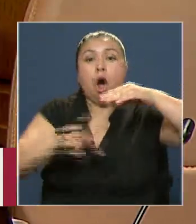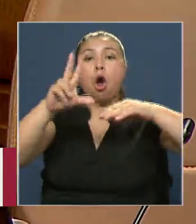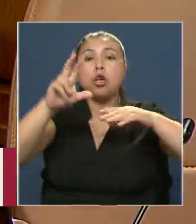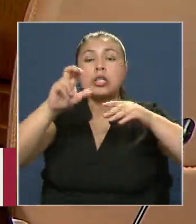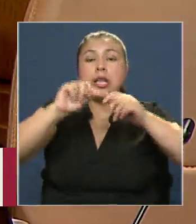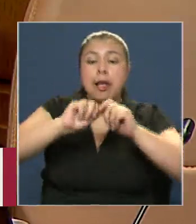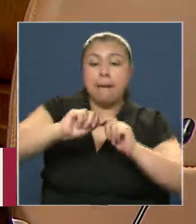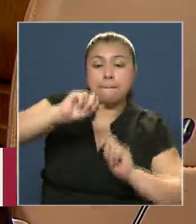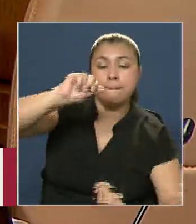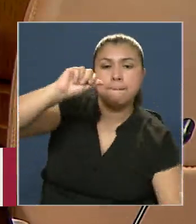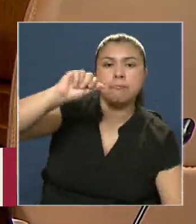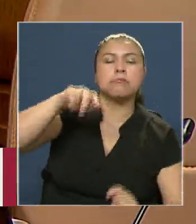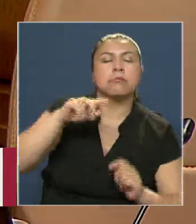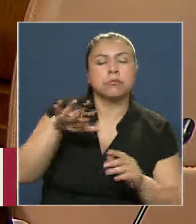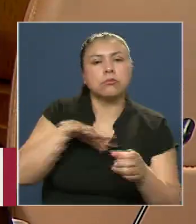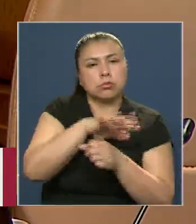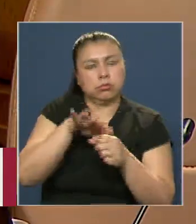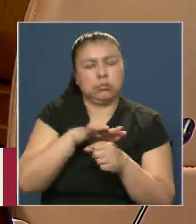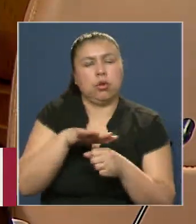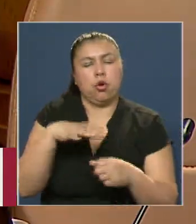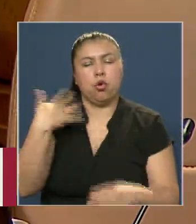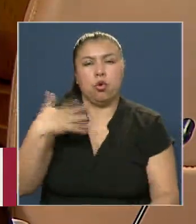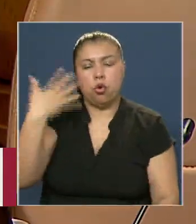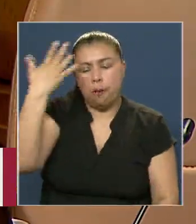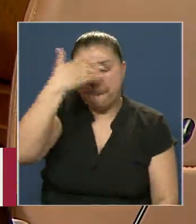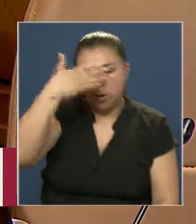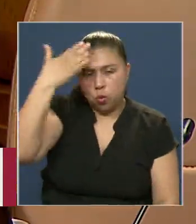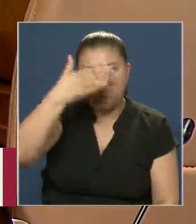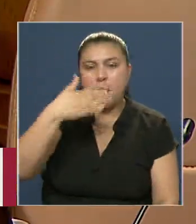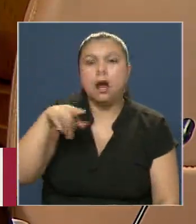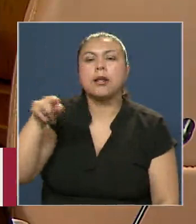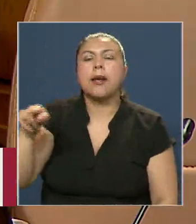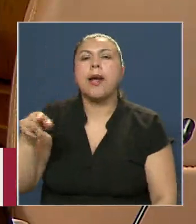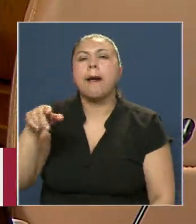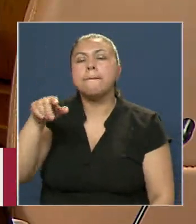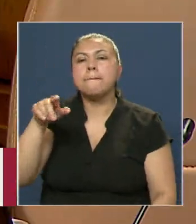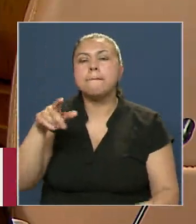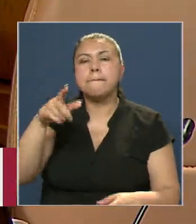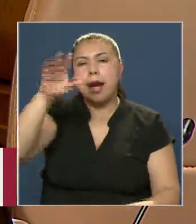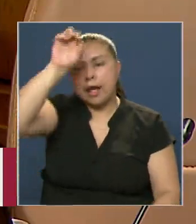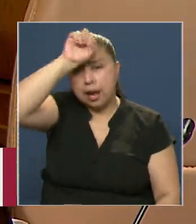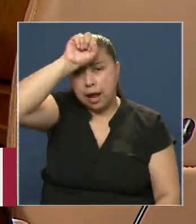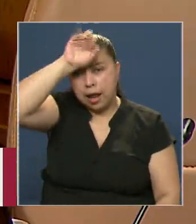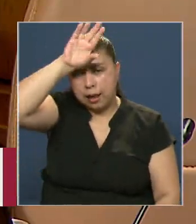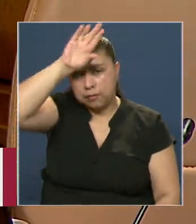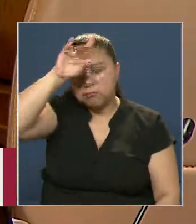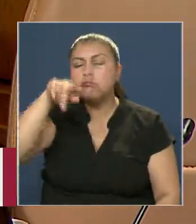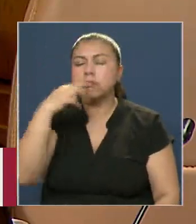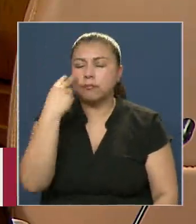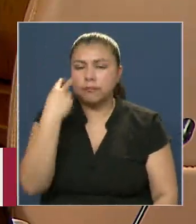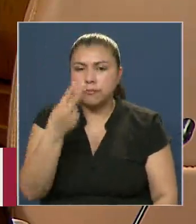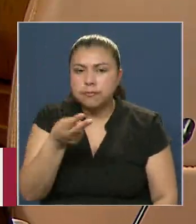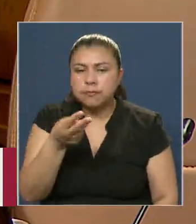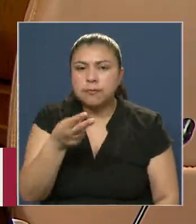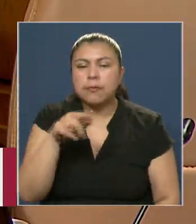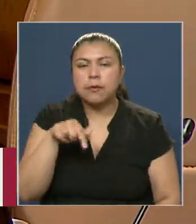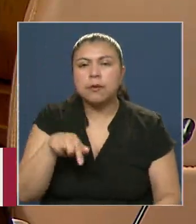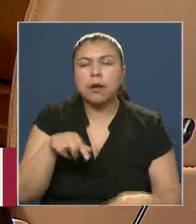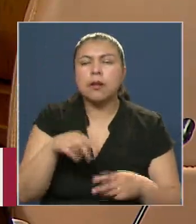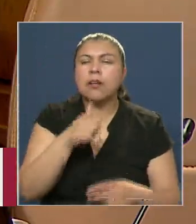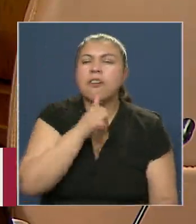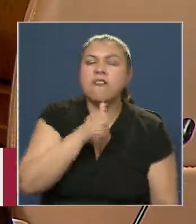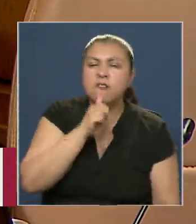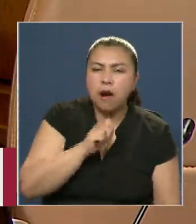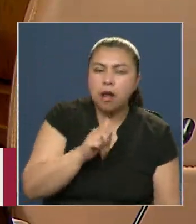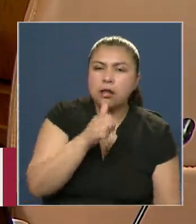esta es una situación obviamente preocupante para el sector minero y que evidentemente deja en evidencia de que acá hay una carencia